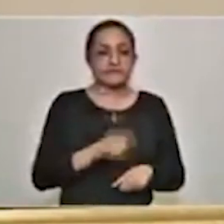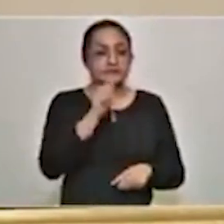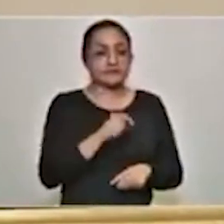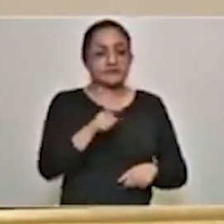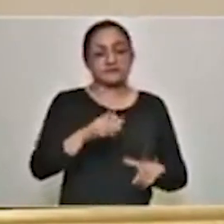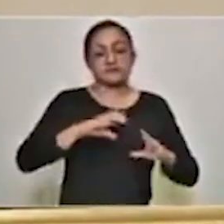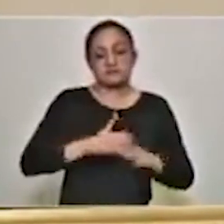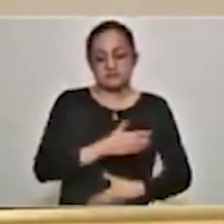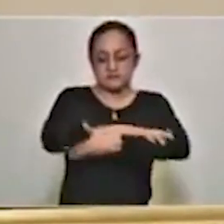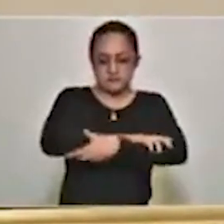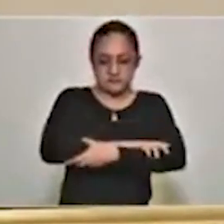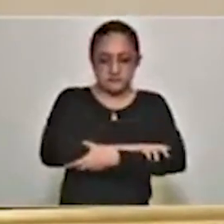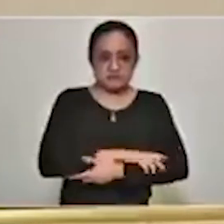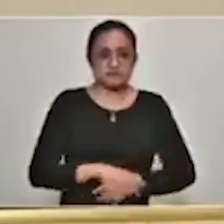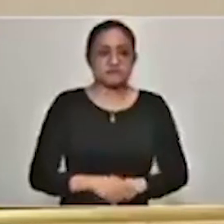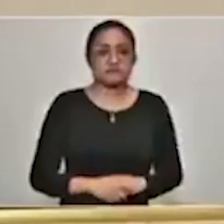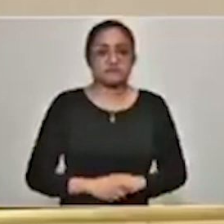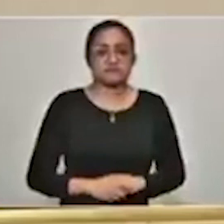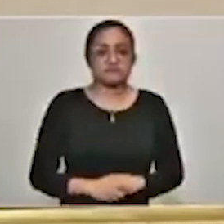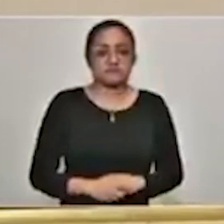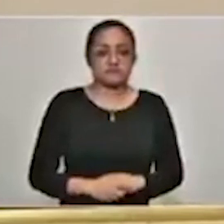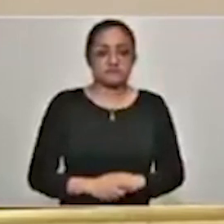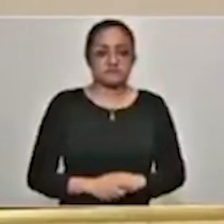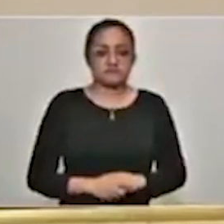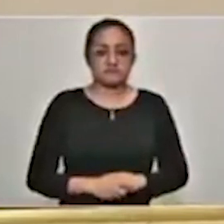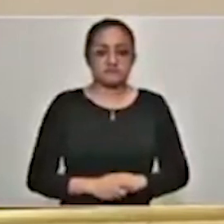al pacto comunitario